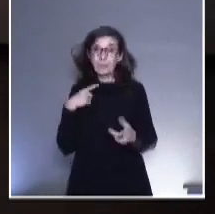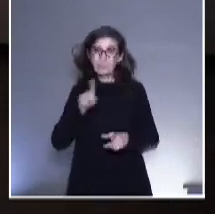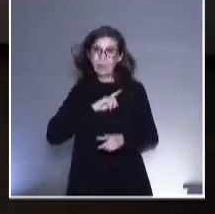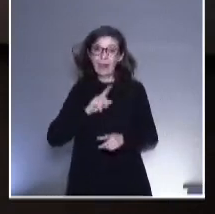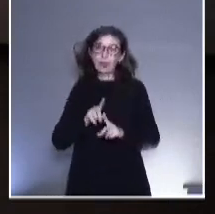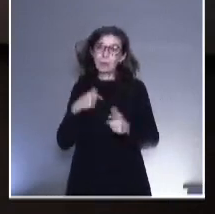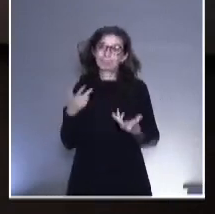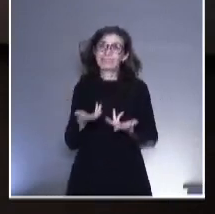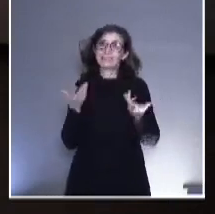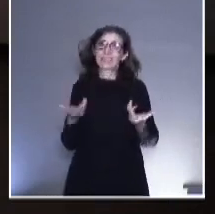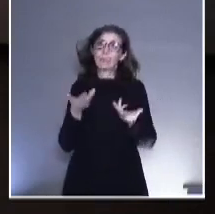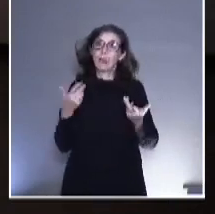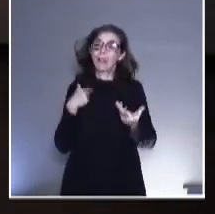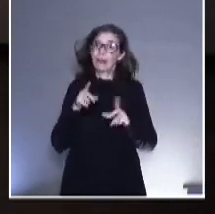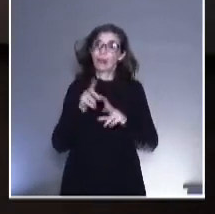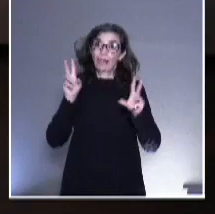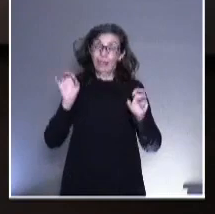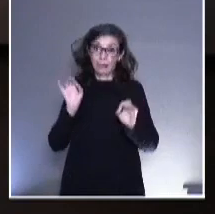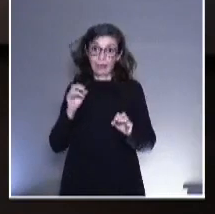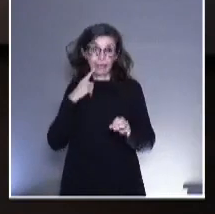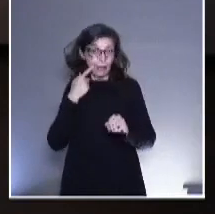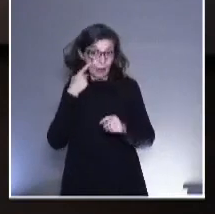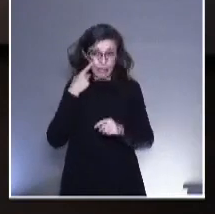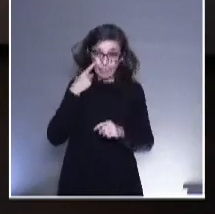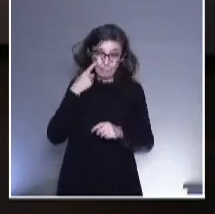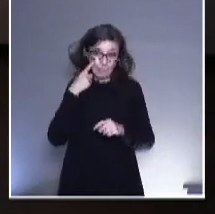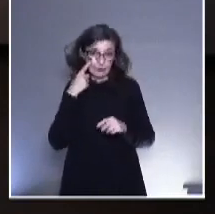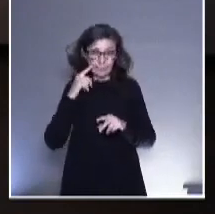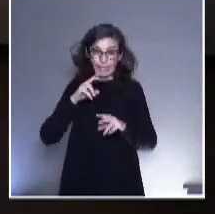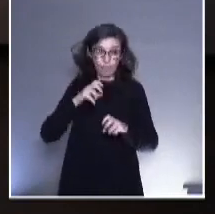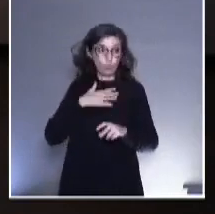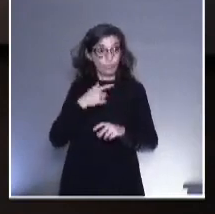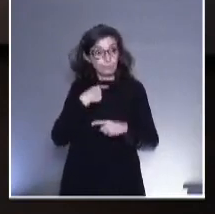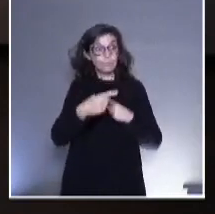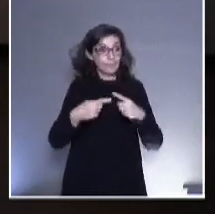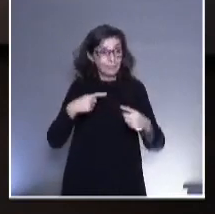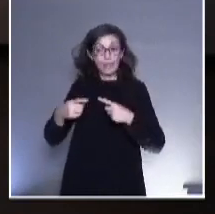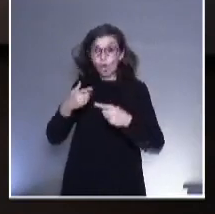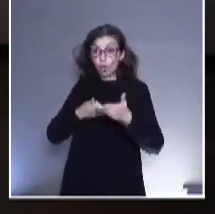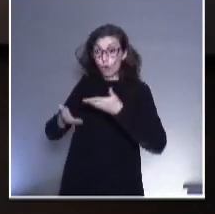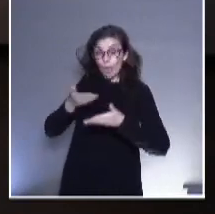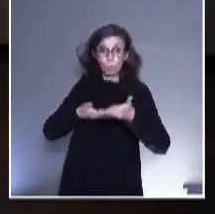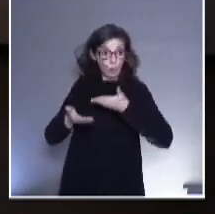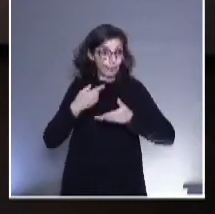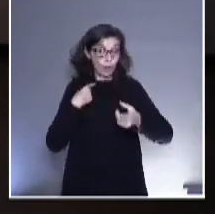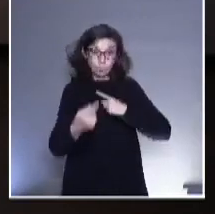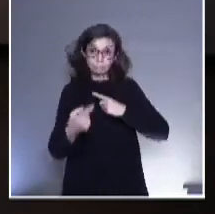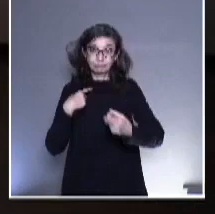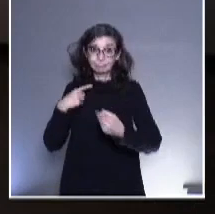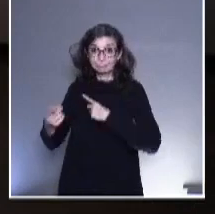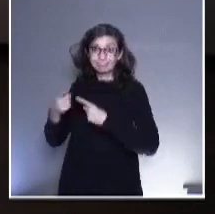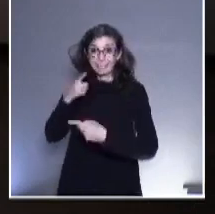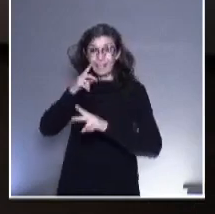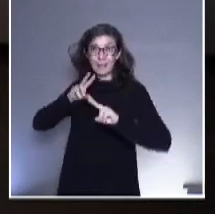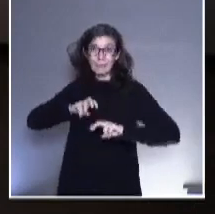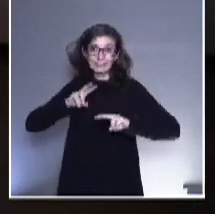estimulante, que es la eclosión del espíritu investigador entre los profesionales en el terreno. Es decir, que en esa colaboración con